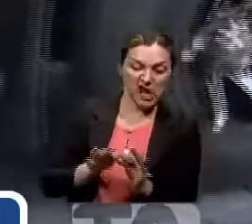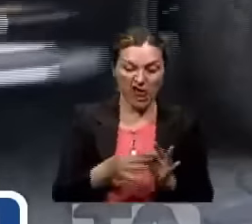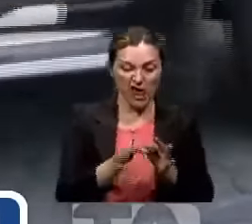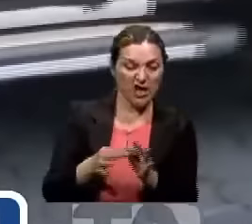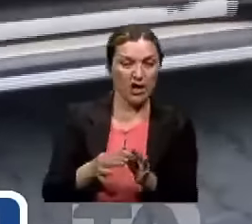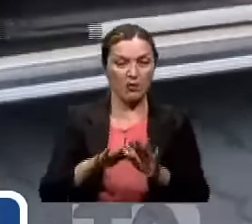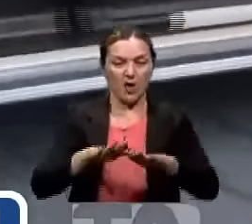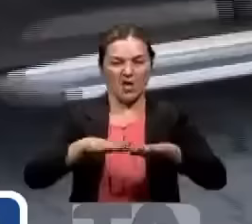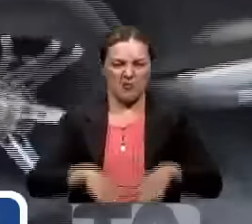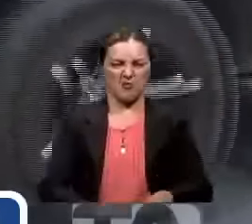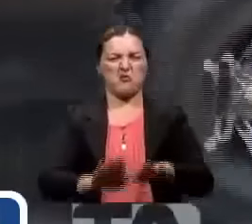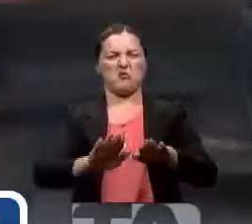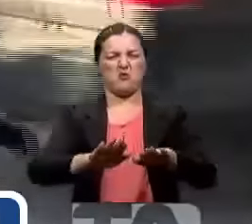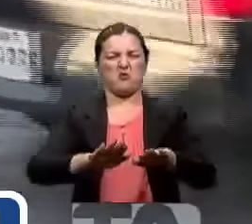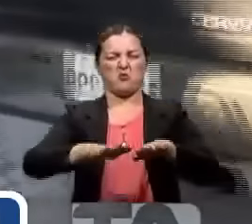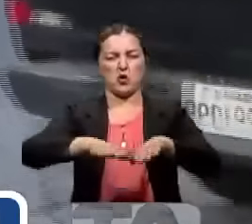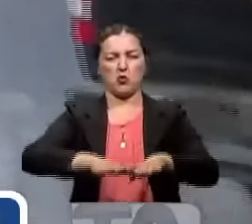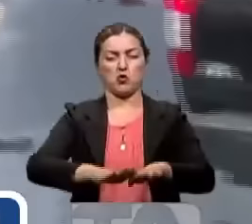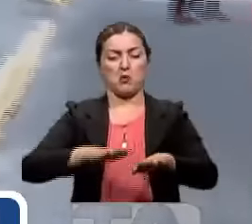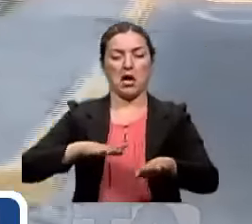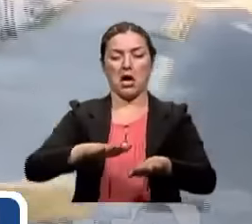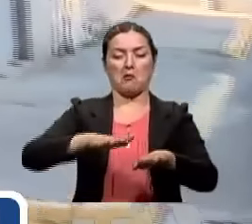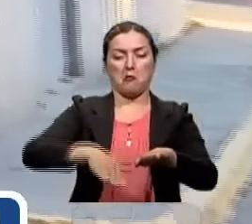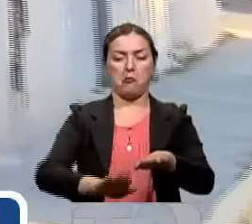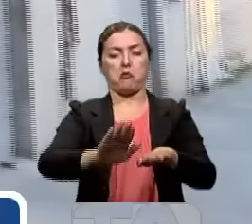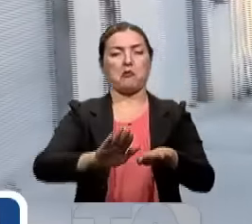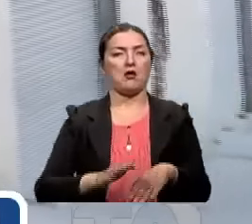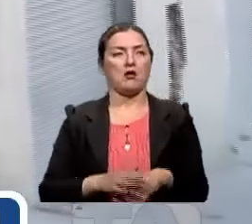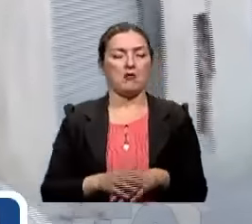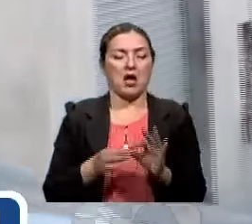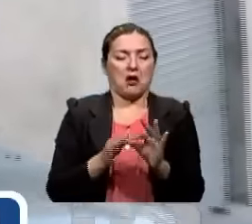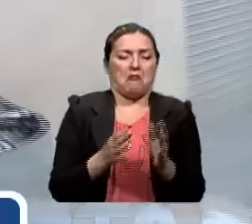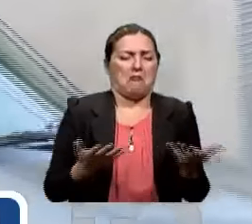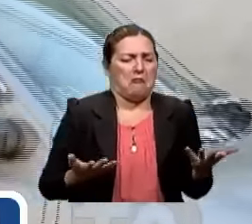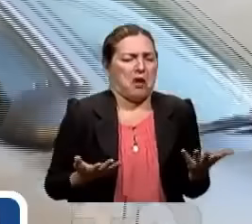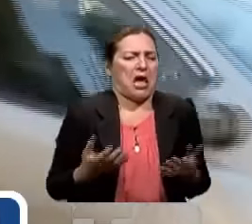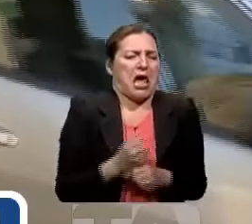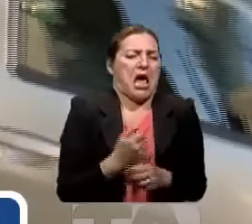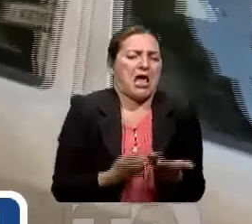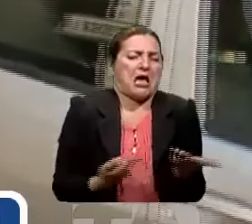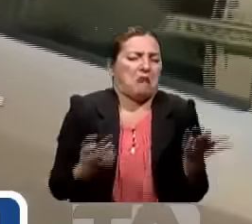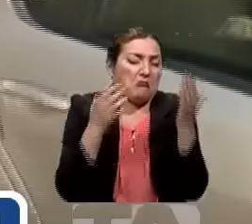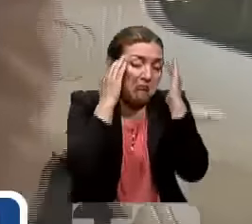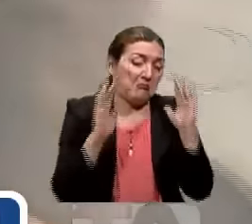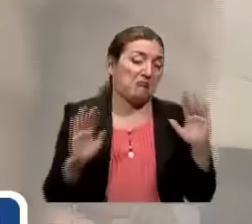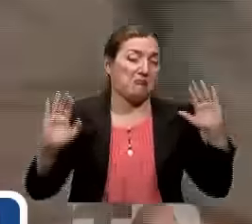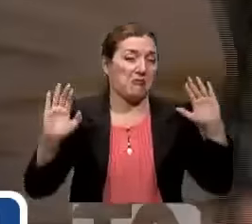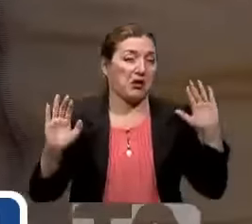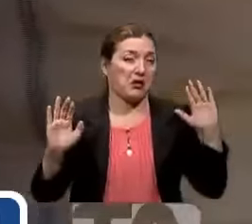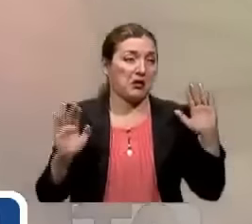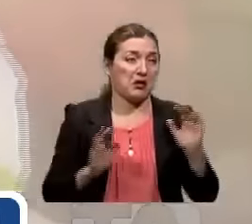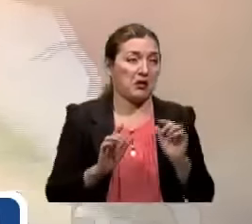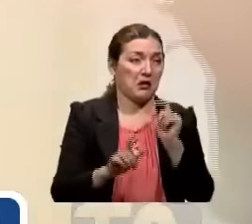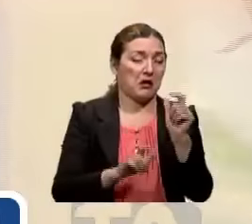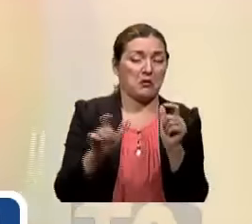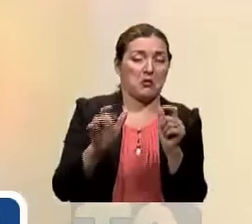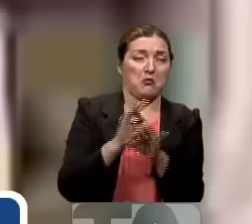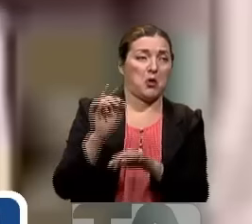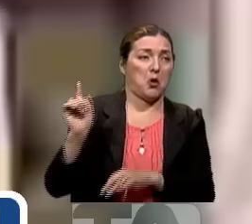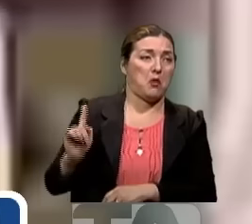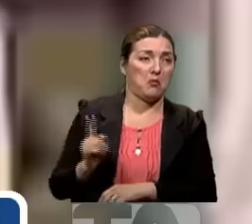bastante hundido. Pero no sé qué hicieron, porque solo ese pedacito y el señor que entiende que no sé qué